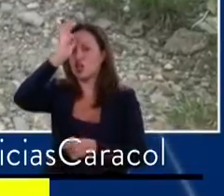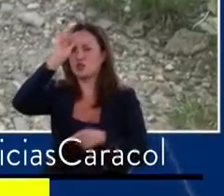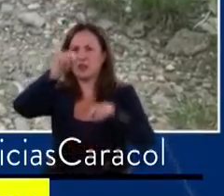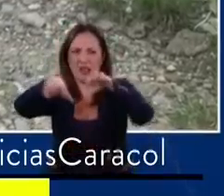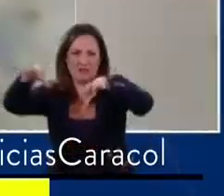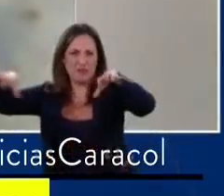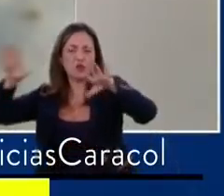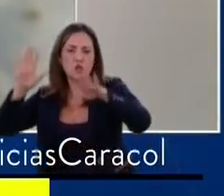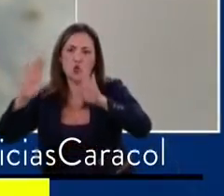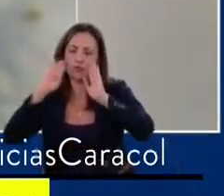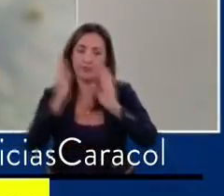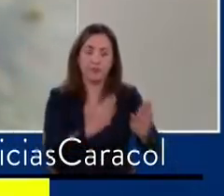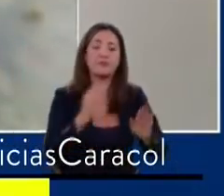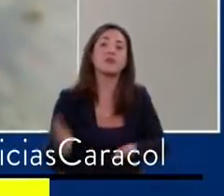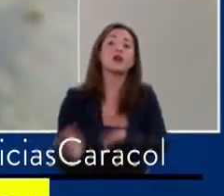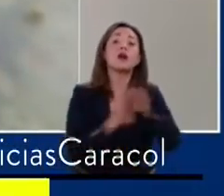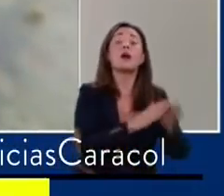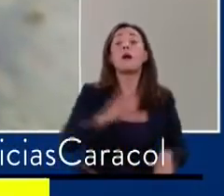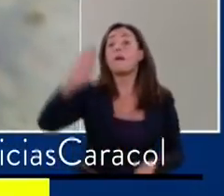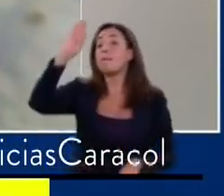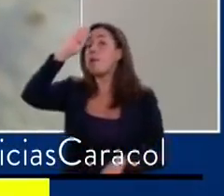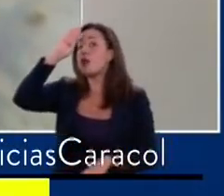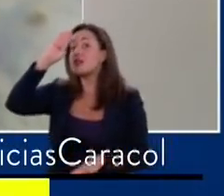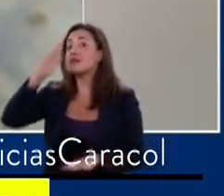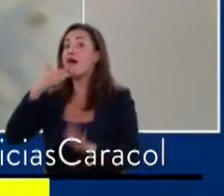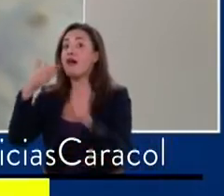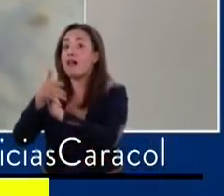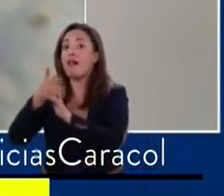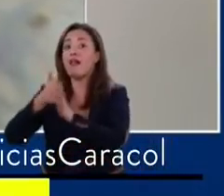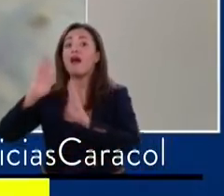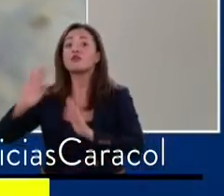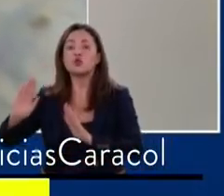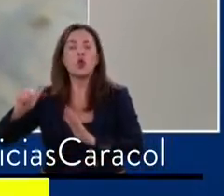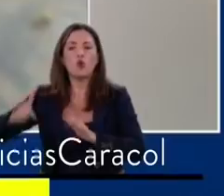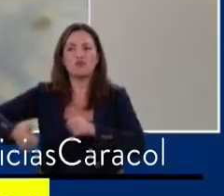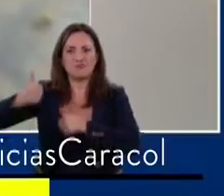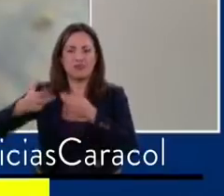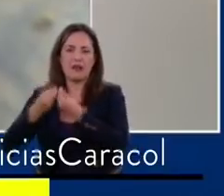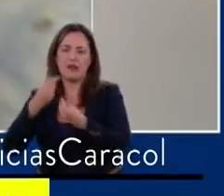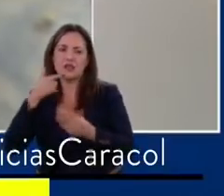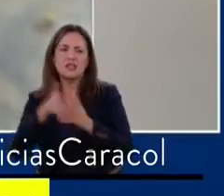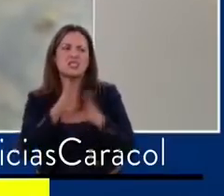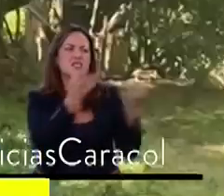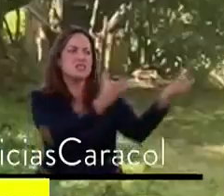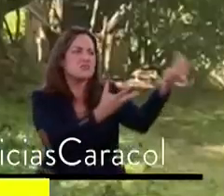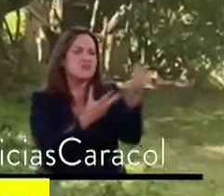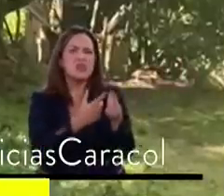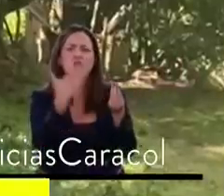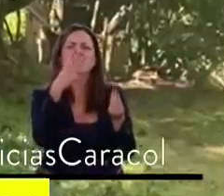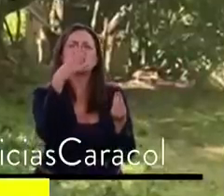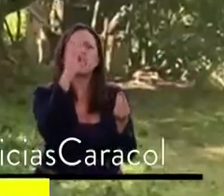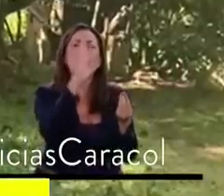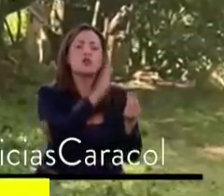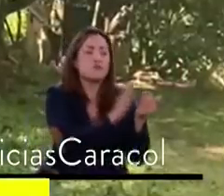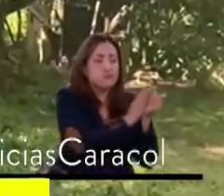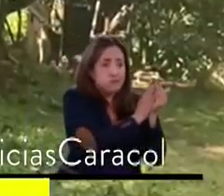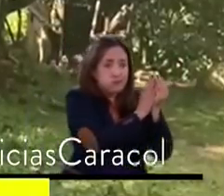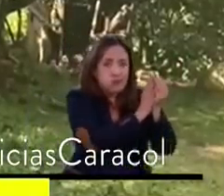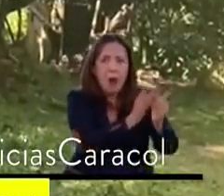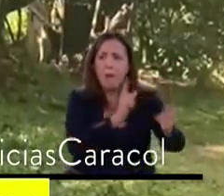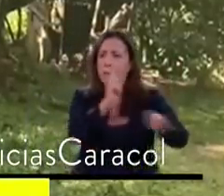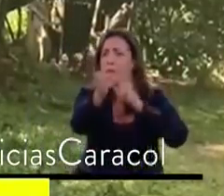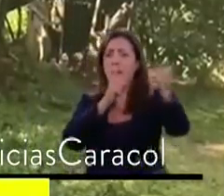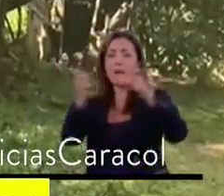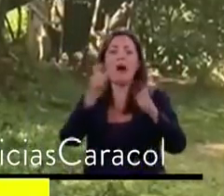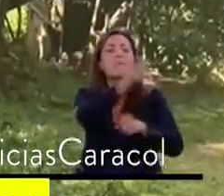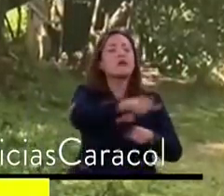la policía, cerca de 50 hombres llegaron en lancha a disparar indiscriminadamente a varias personas que se encontraban